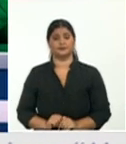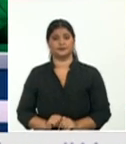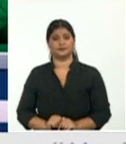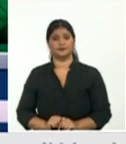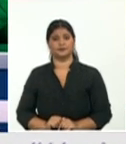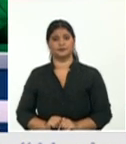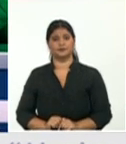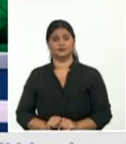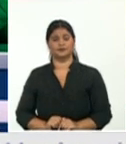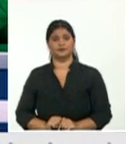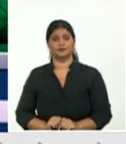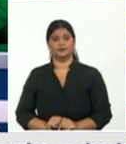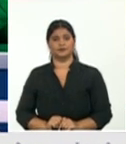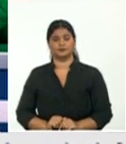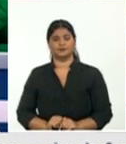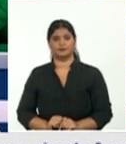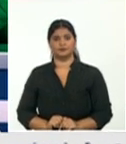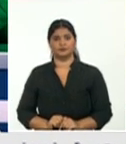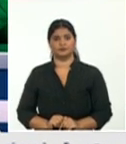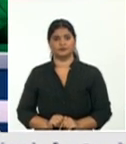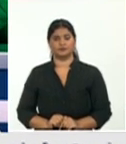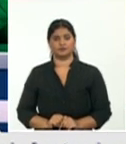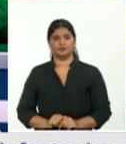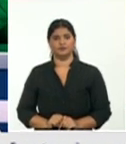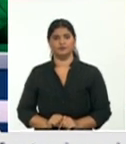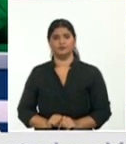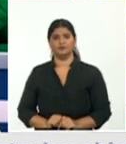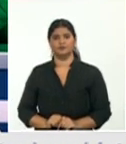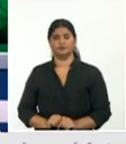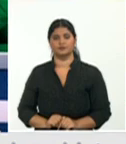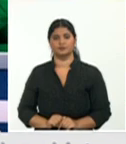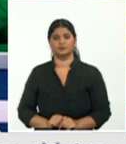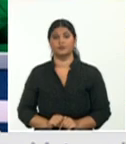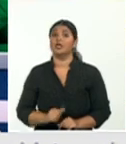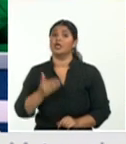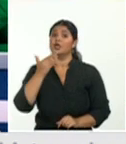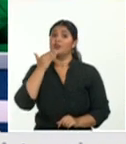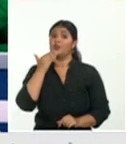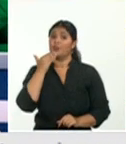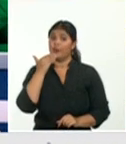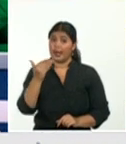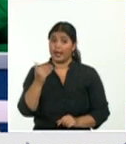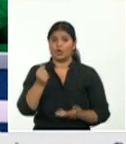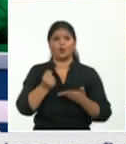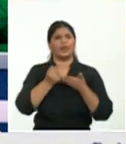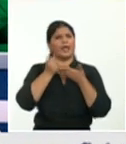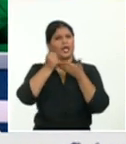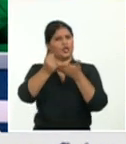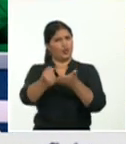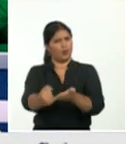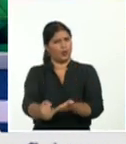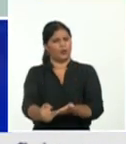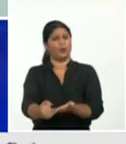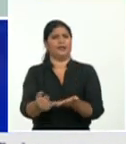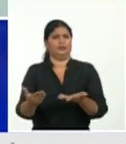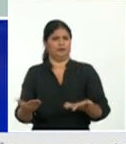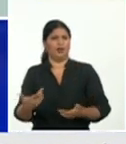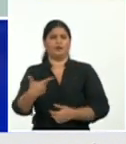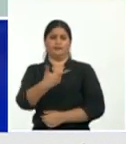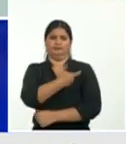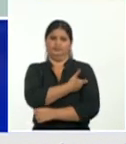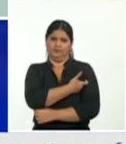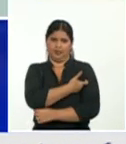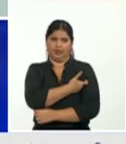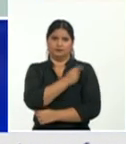pandemia, pues la intervención sanitaria con nuestros candidatos vacunales, que como se puede ver en